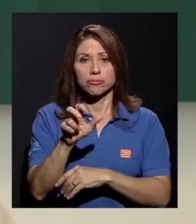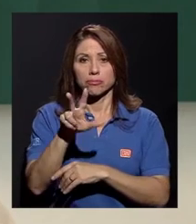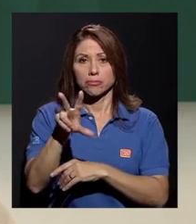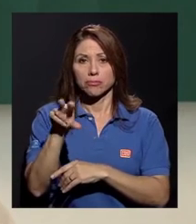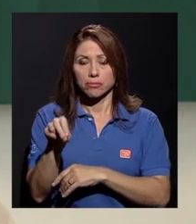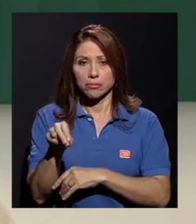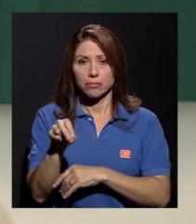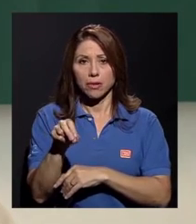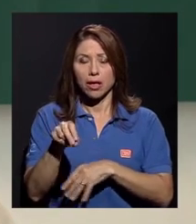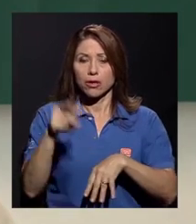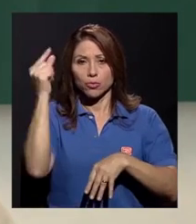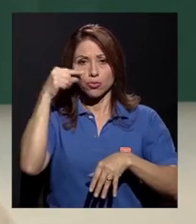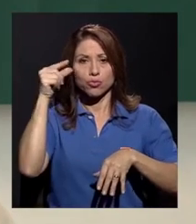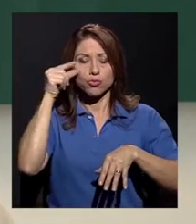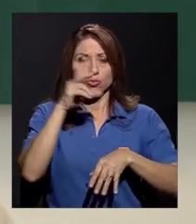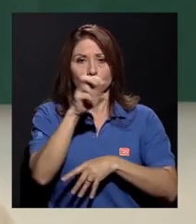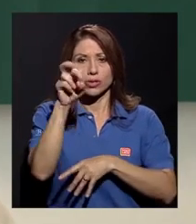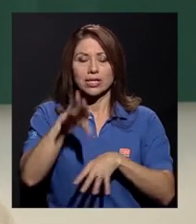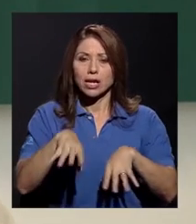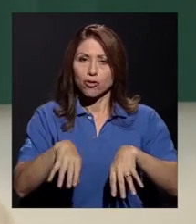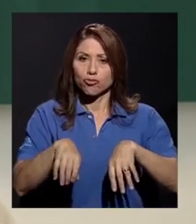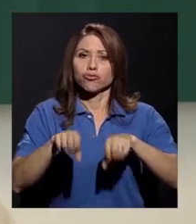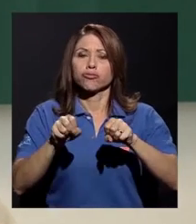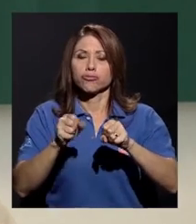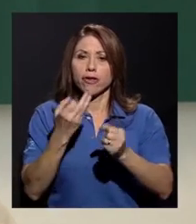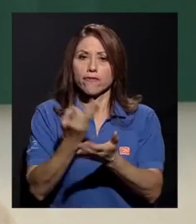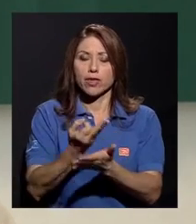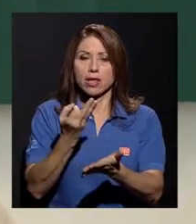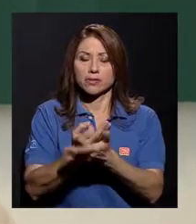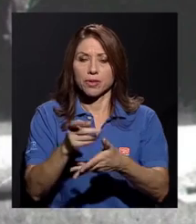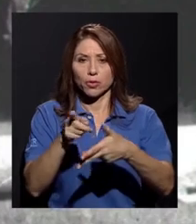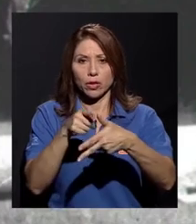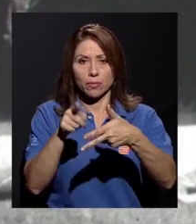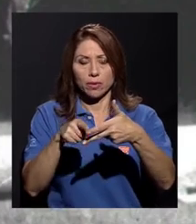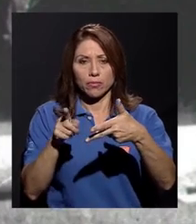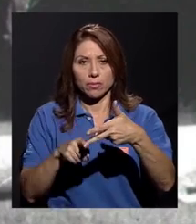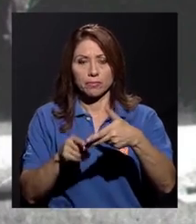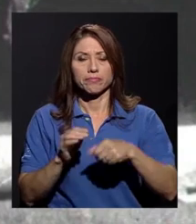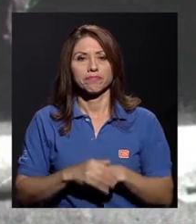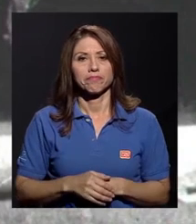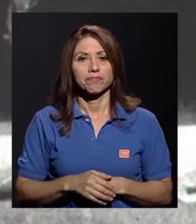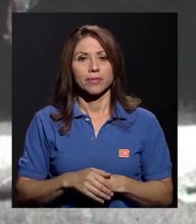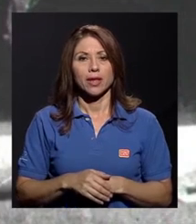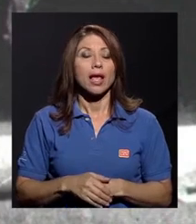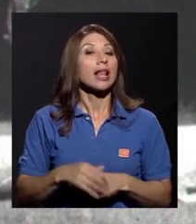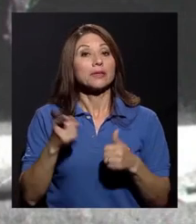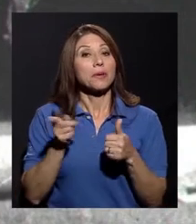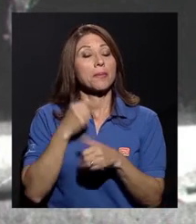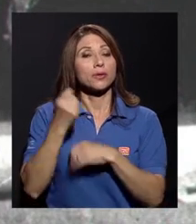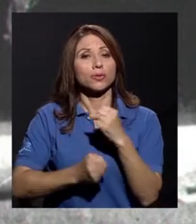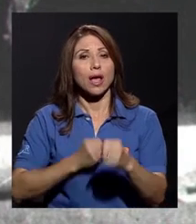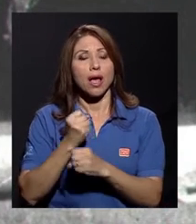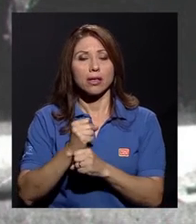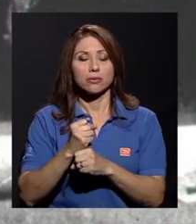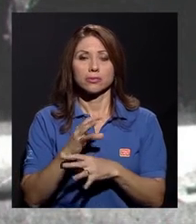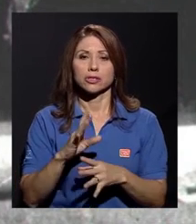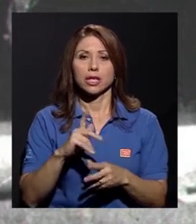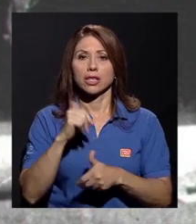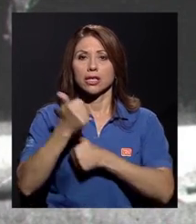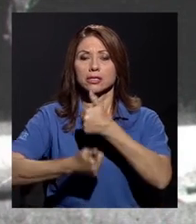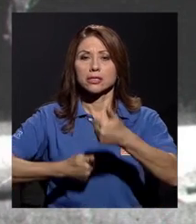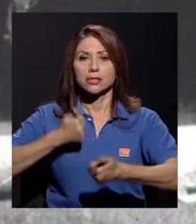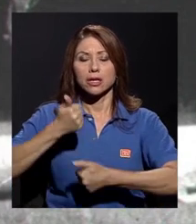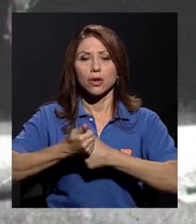tiene que asumir el financiamiento de esas tres escuelas. Las primeras décadas del siglo XIX fueron